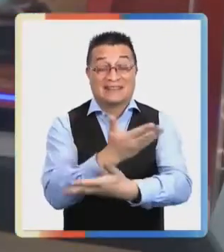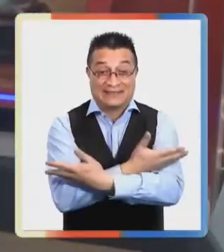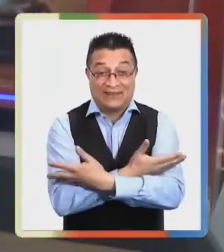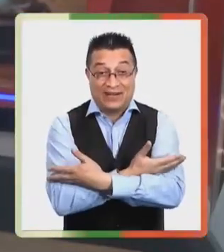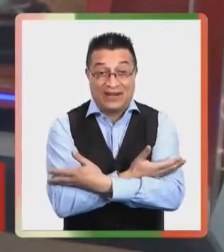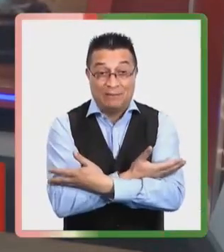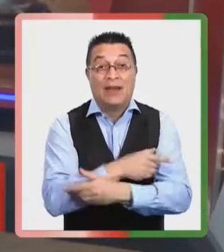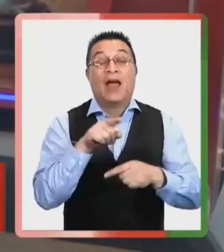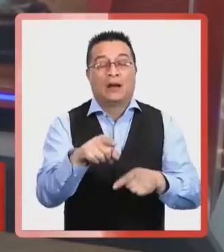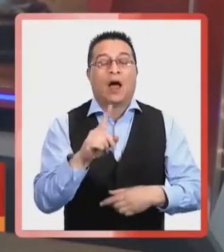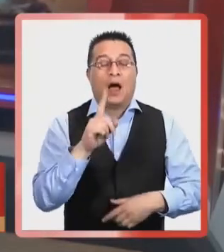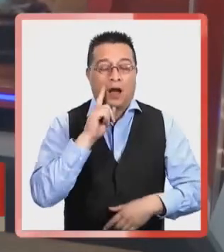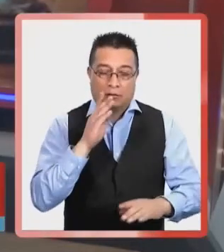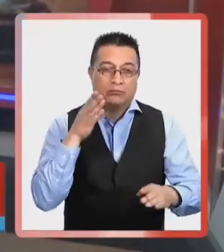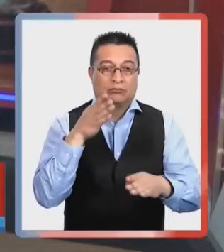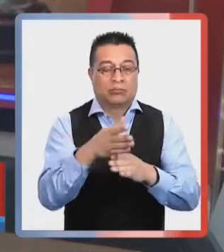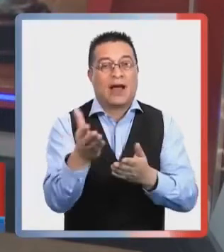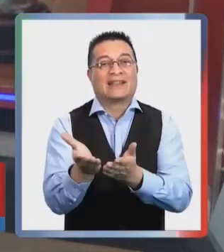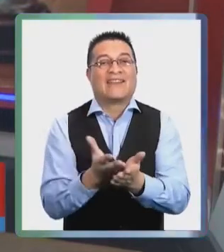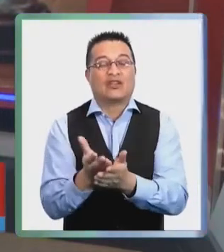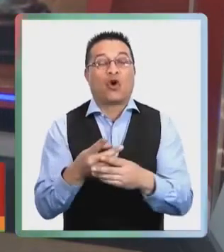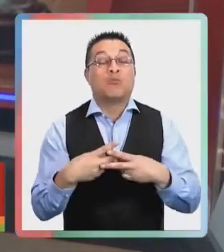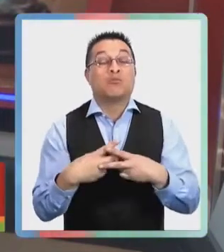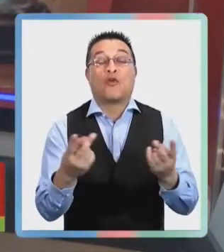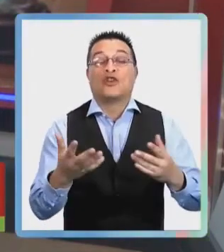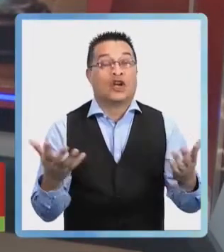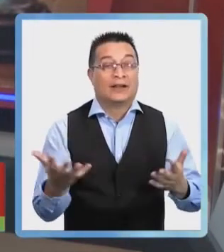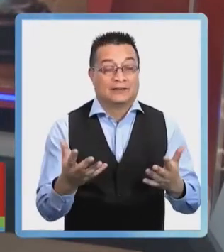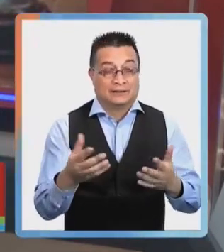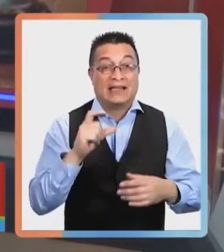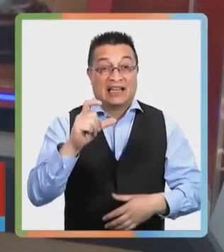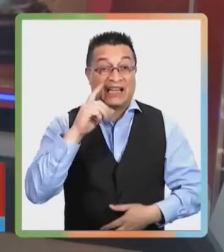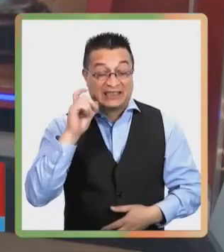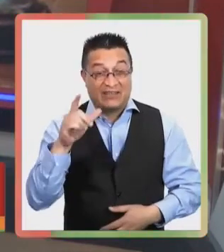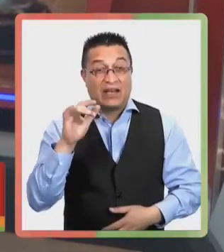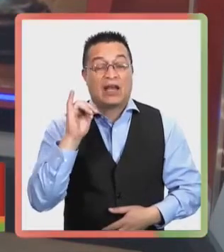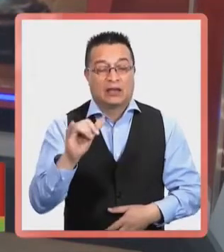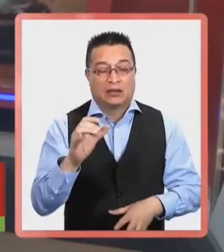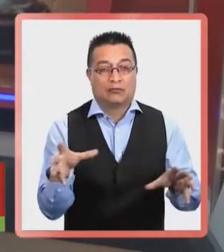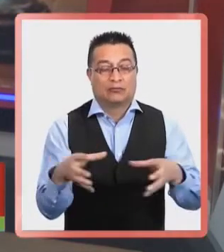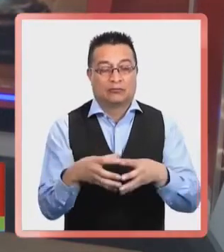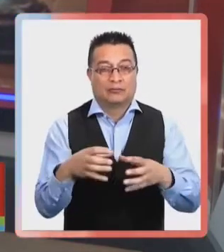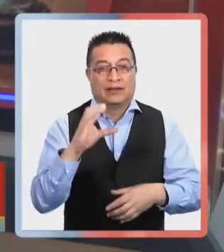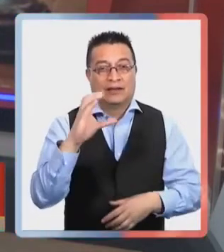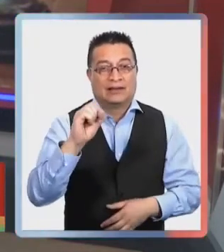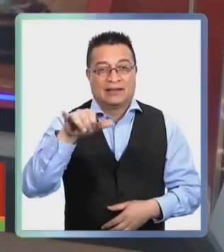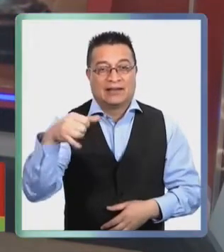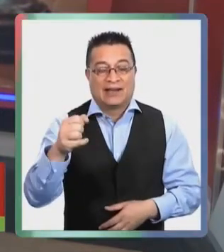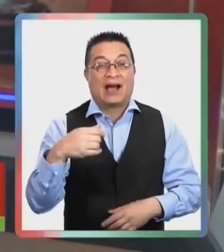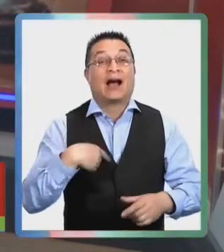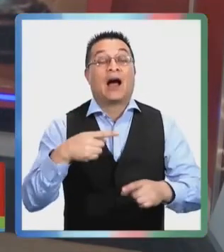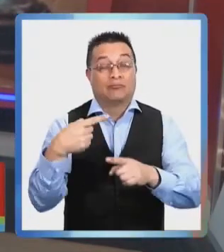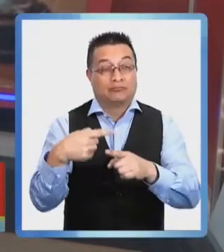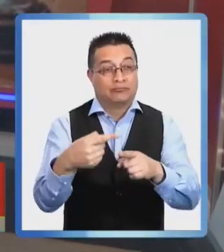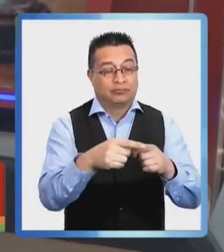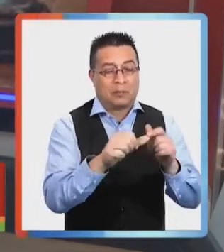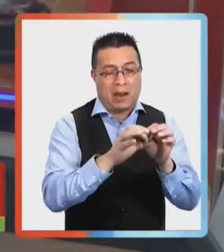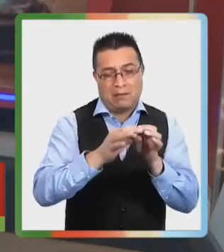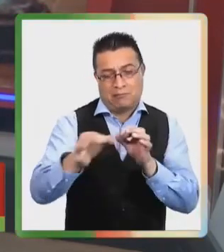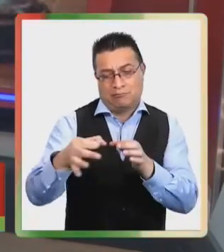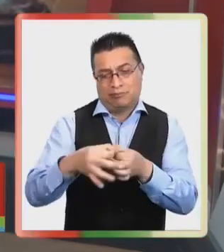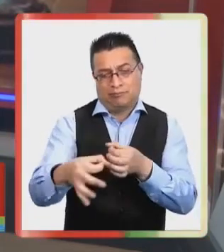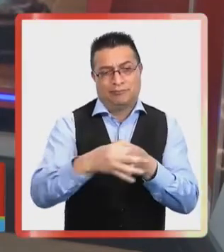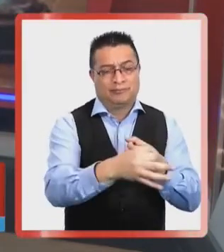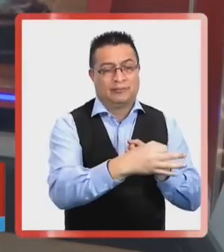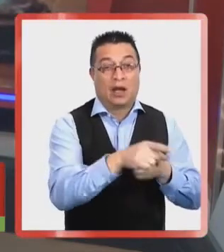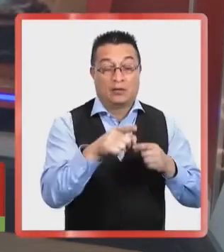En San Felipe están trabajando para llevar servicios públicos como el registro civil y la Corporación de Asistencia Judicial a los sectores más alejados.